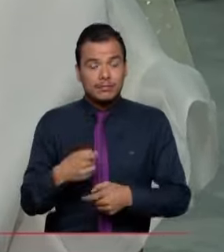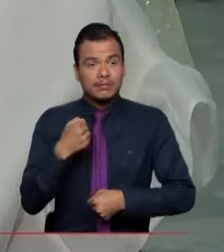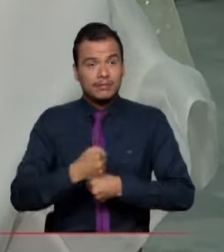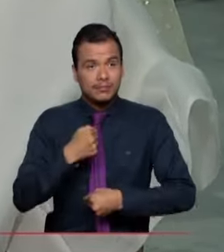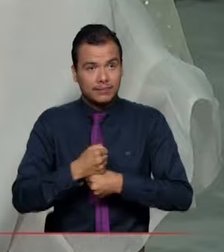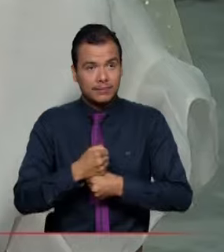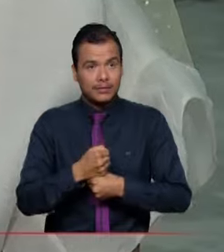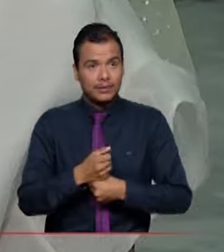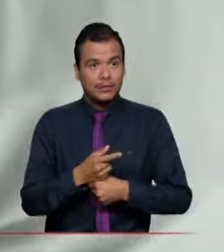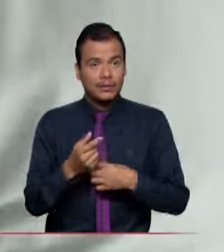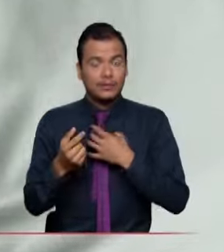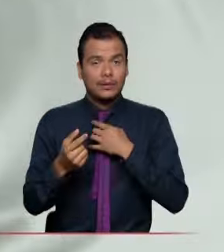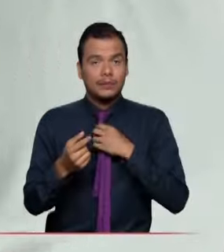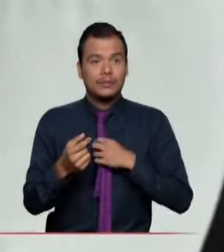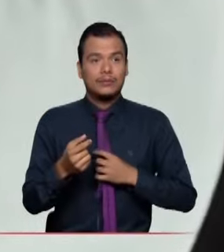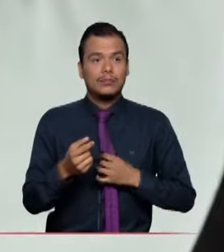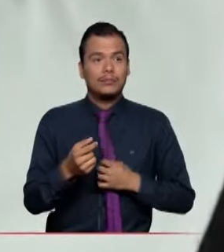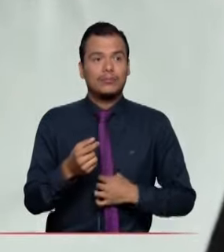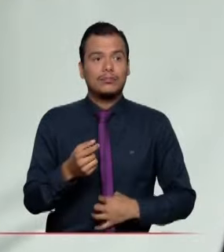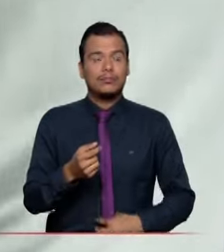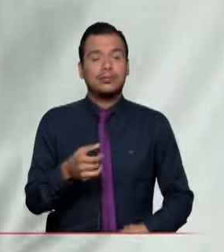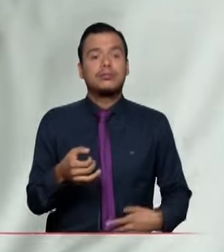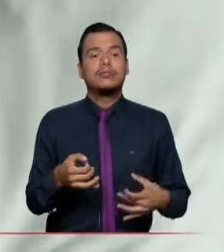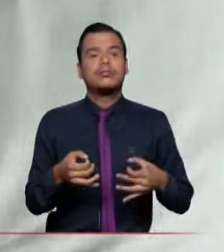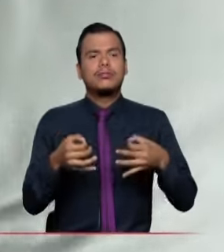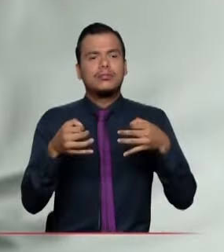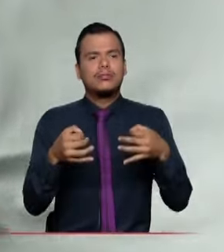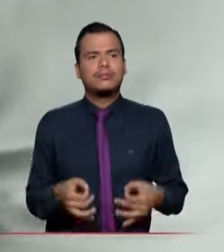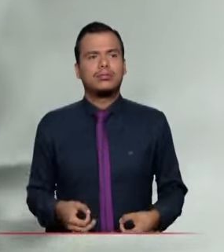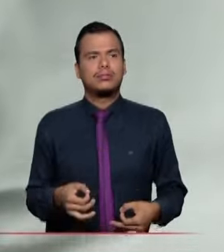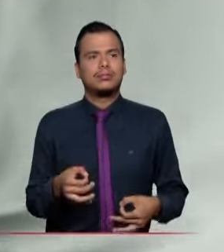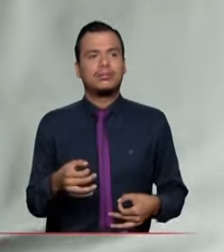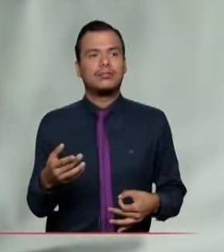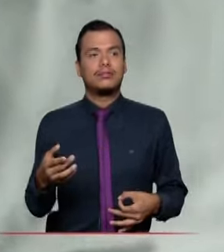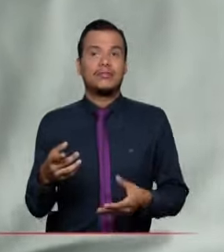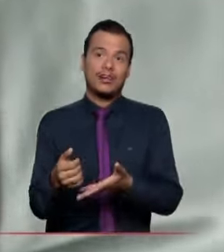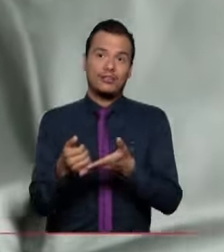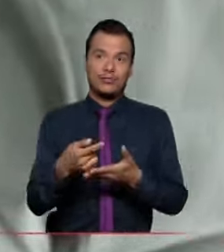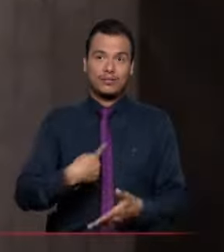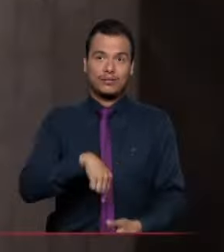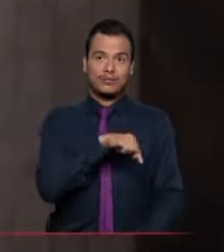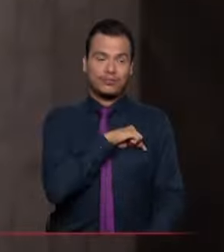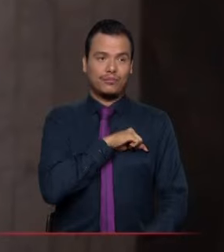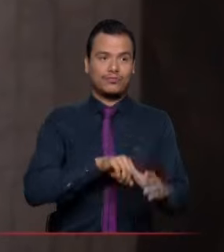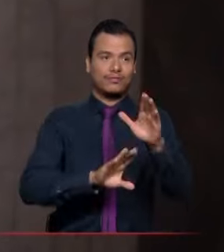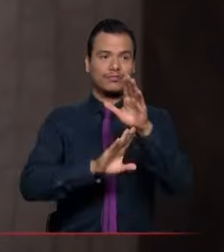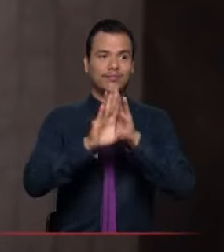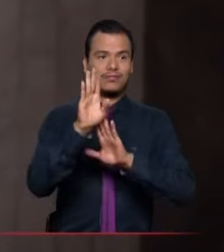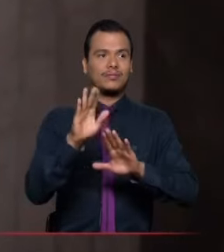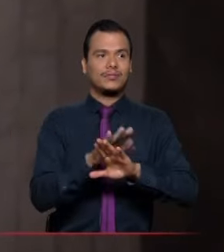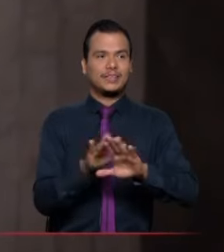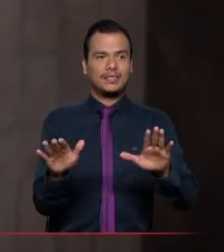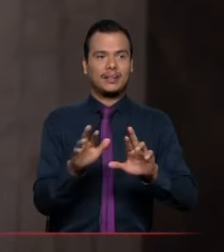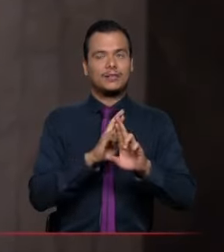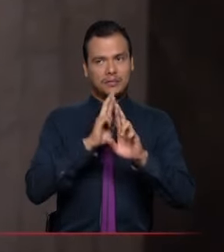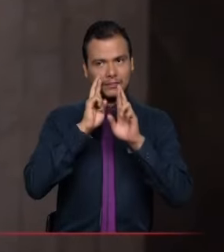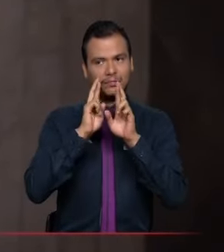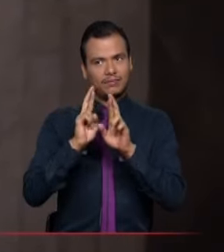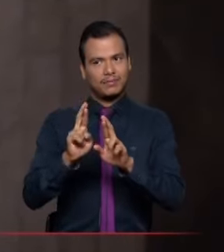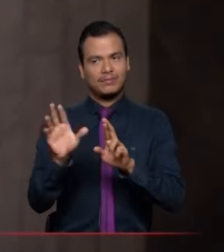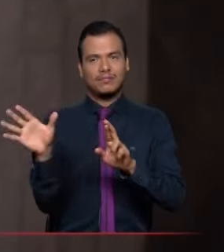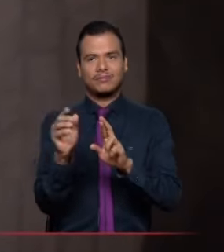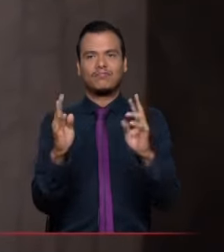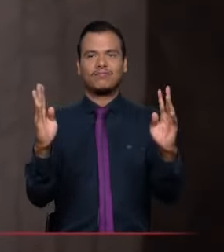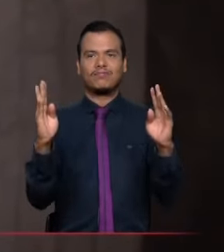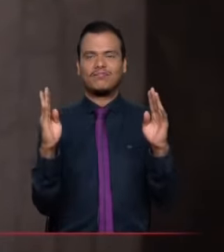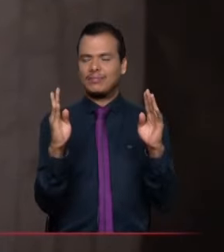en este trabajo tan lindo que él tuvo, nos sacó adelante. Se le entregó y se le hizo una calle de honor al